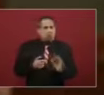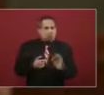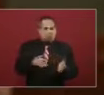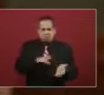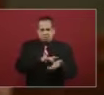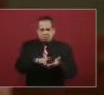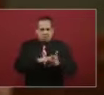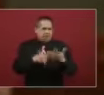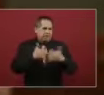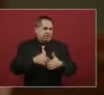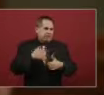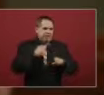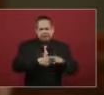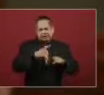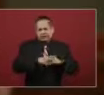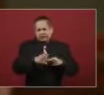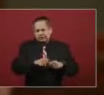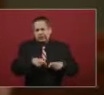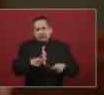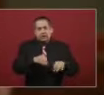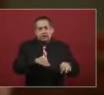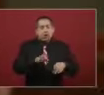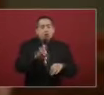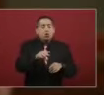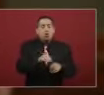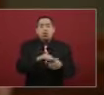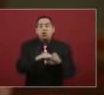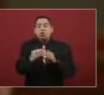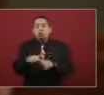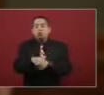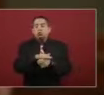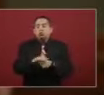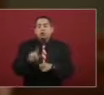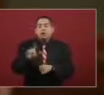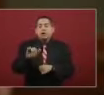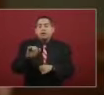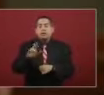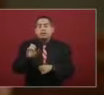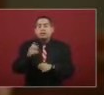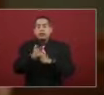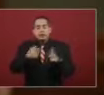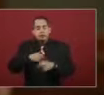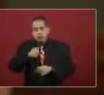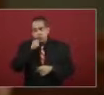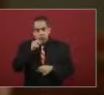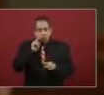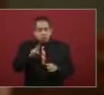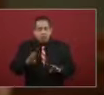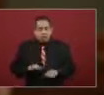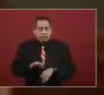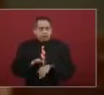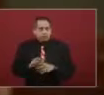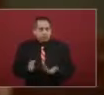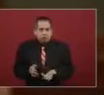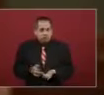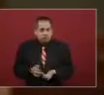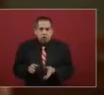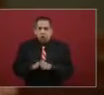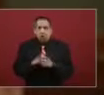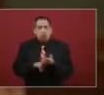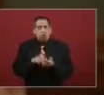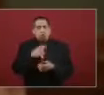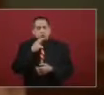industria maquiladora. Pero sobre la zona libre, pues todavía los ciudadanos no vemos los beneficios, porque no sabemos cómo